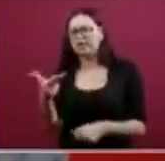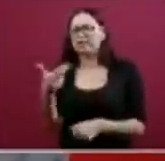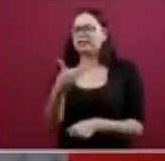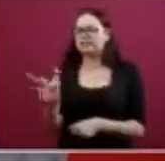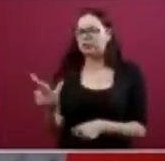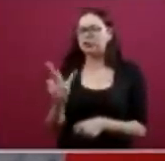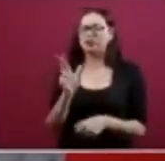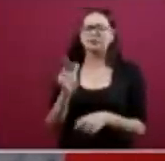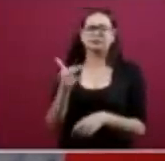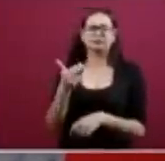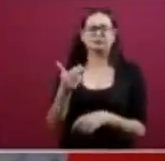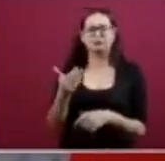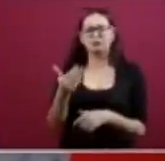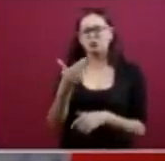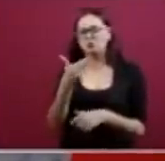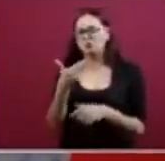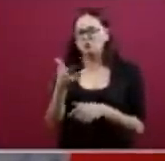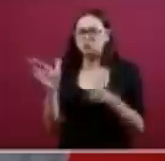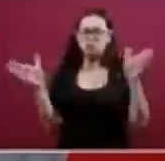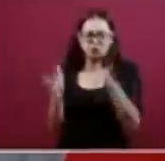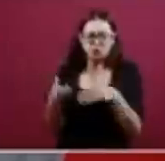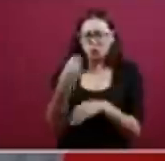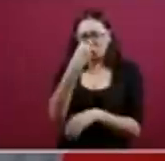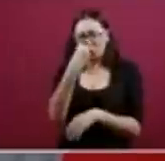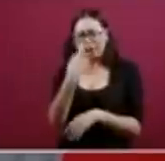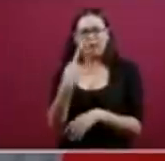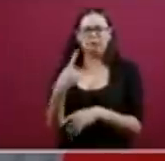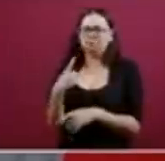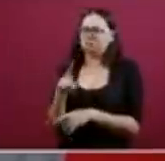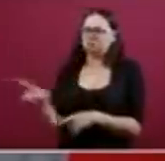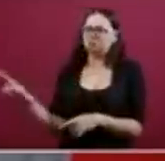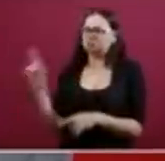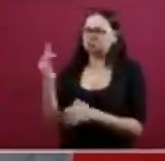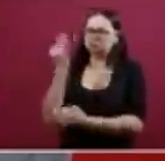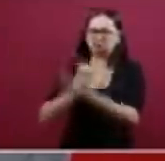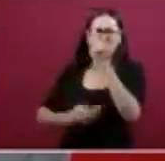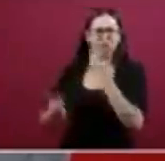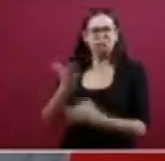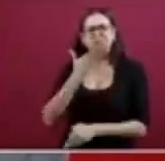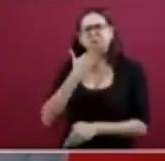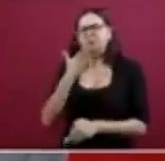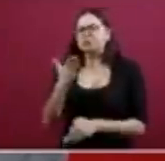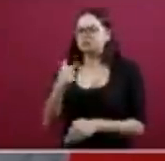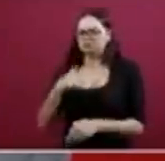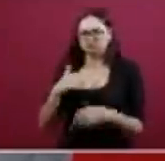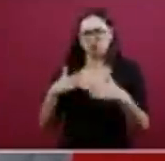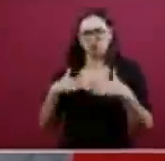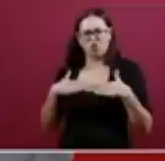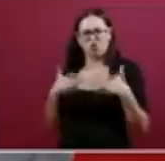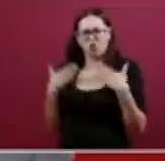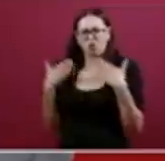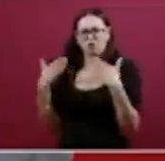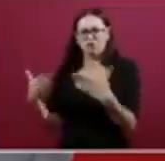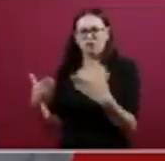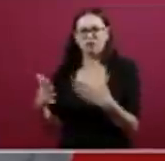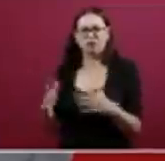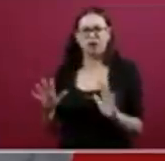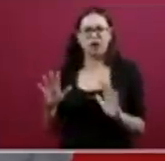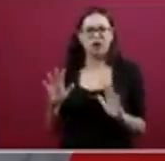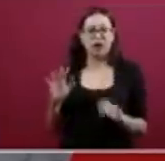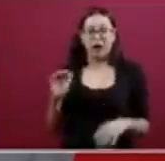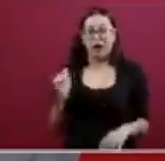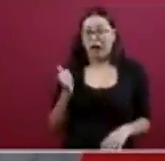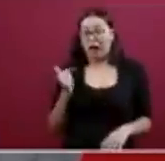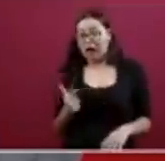fondas, y les tengo toda la confianza, y no hay un operativo especial para